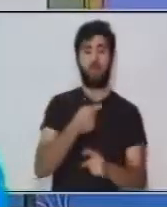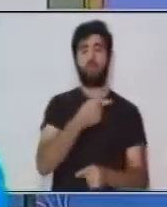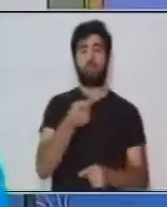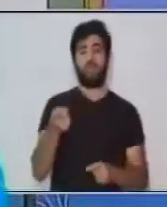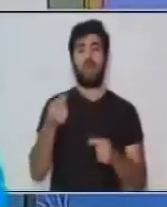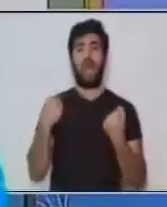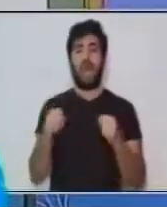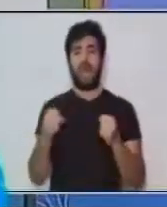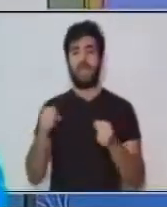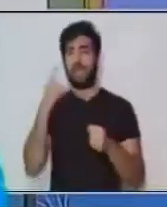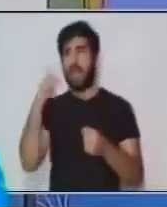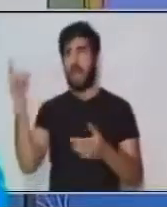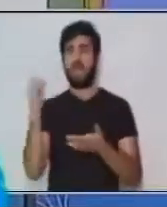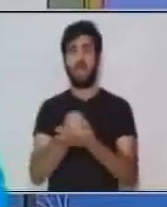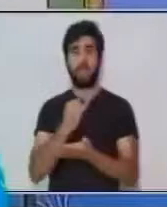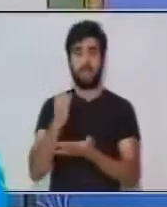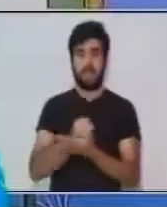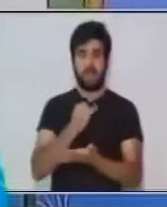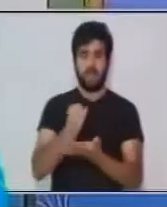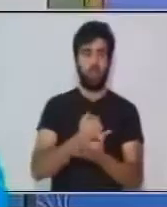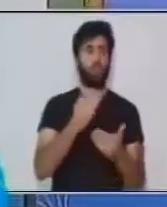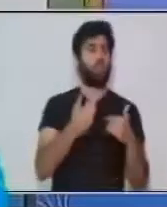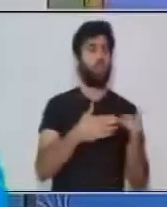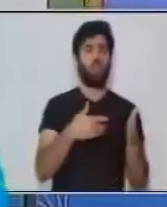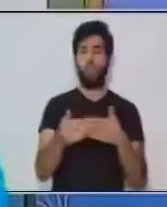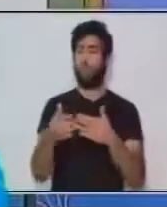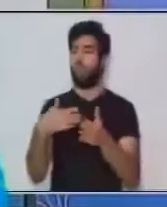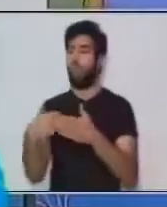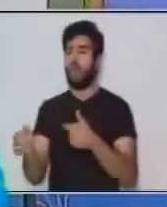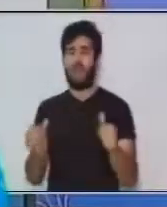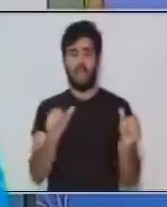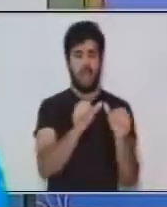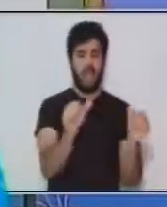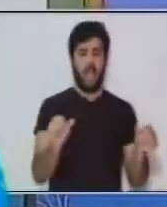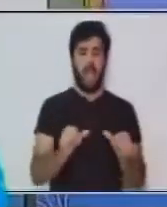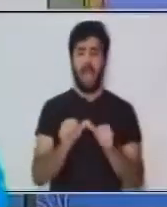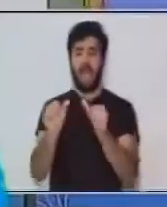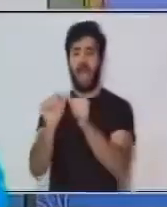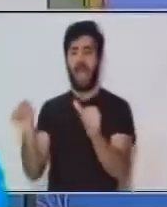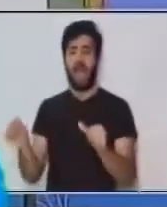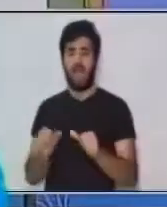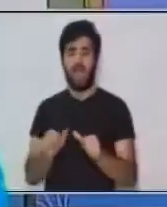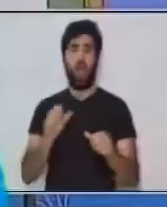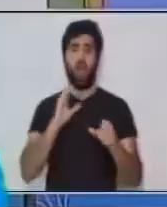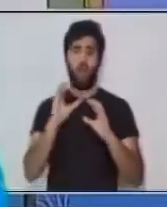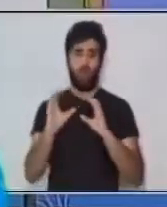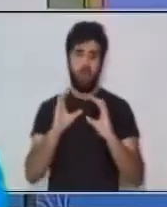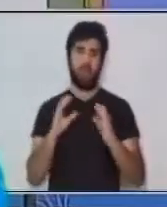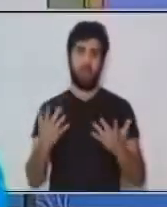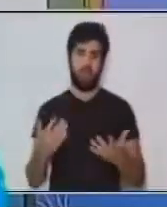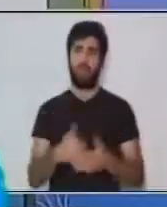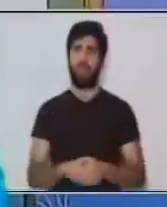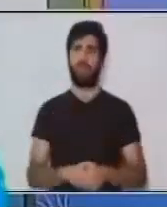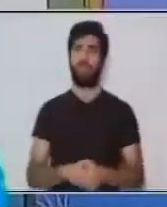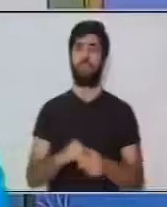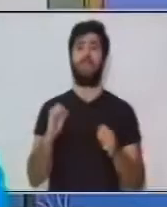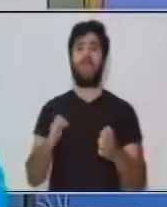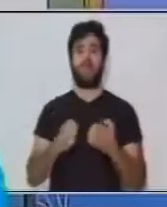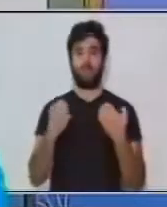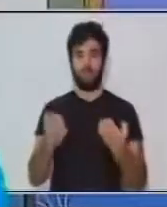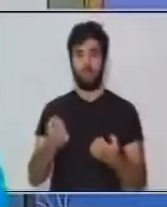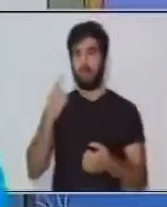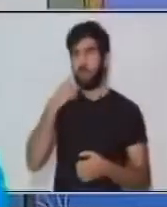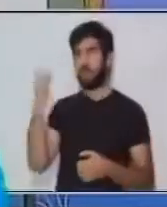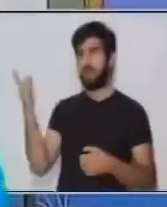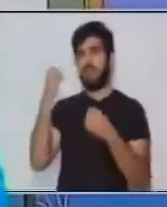de investigación en cualquier área, ya sea en comunicación o en cualquier otra área académica. Entonces, ¿qué tipos de